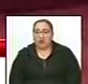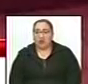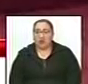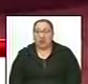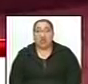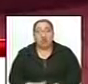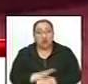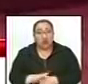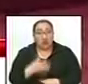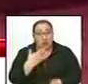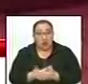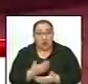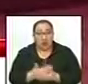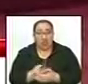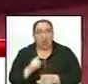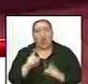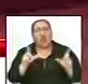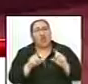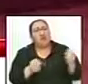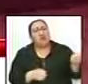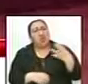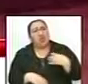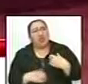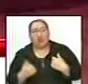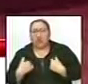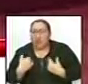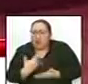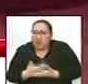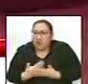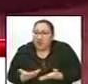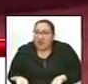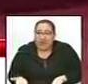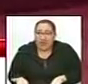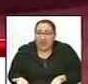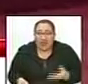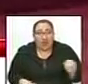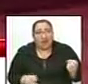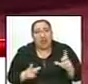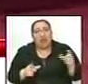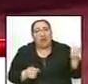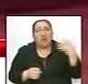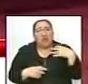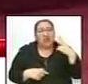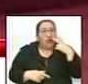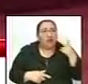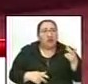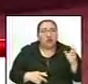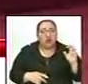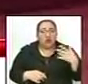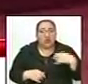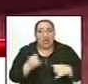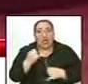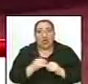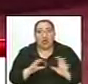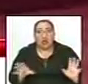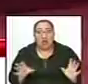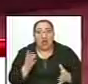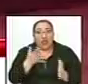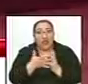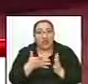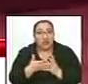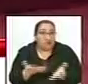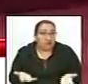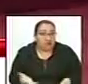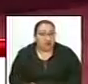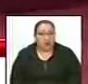suficiente prueba? ¿Eso es suficiente elemento de juicio o se ha corroborado? ¿O se ha llegado a la conclusión? ¿O hay